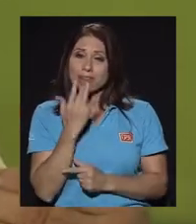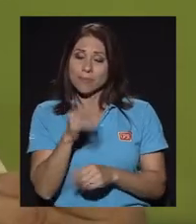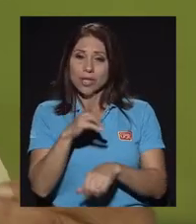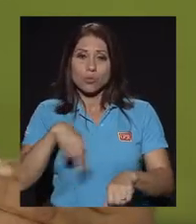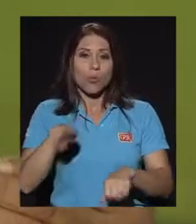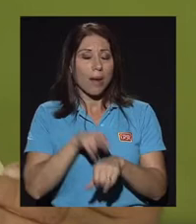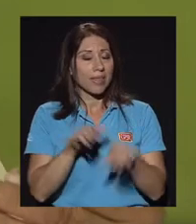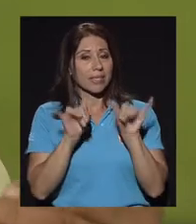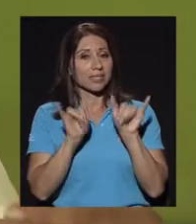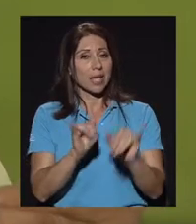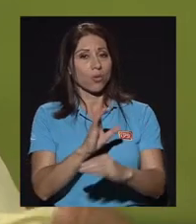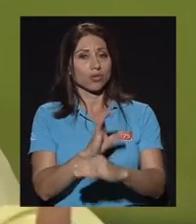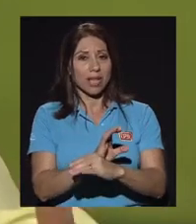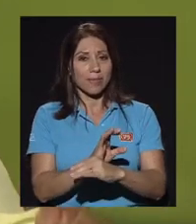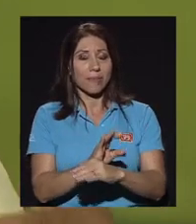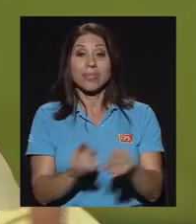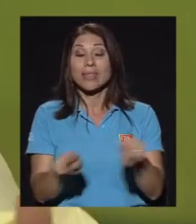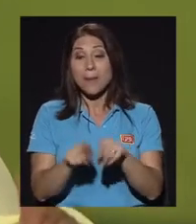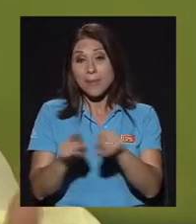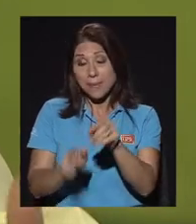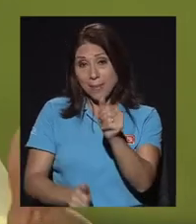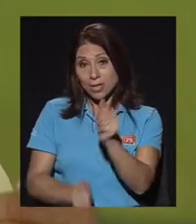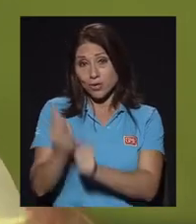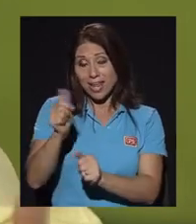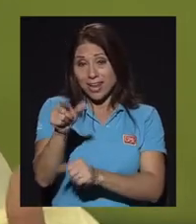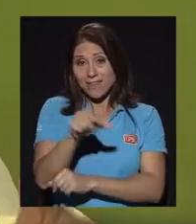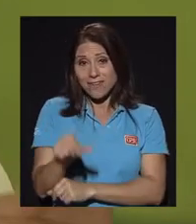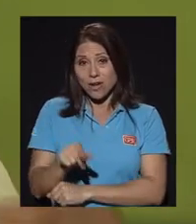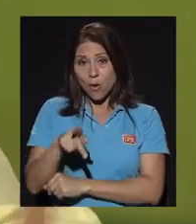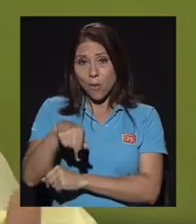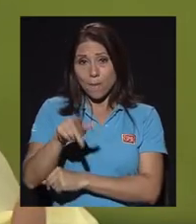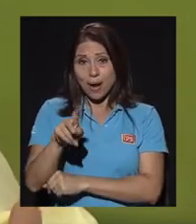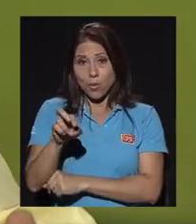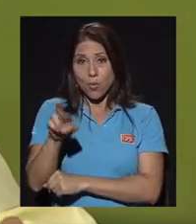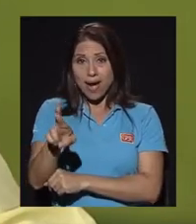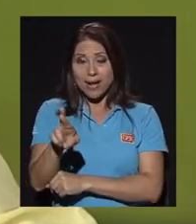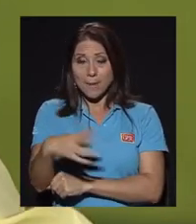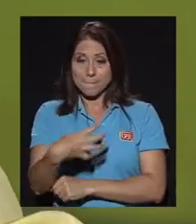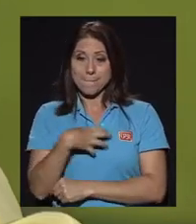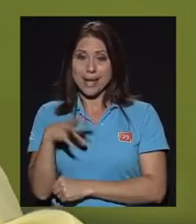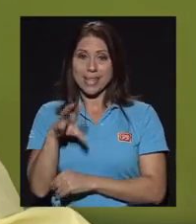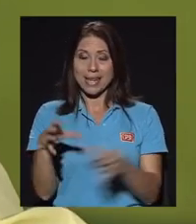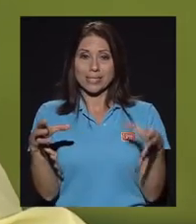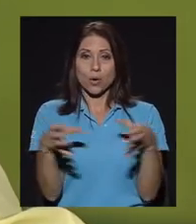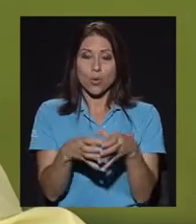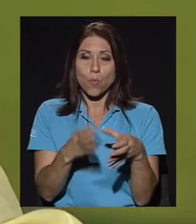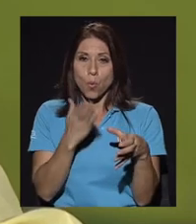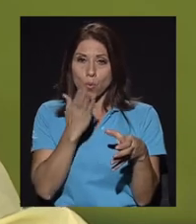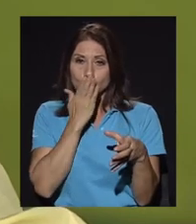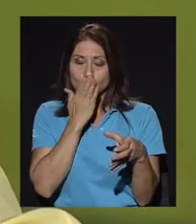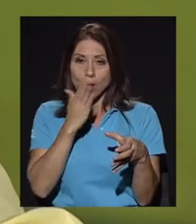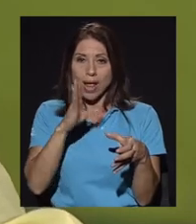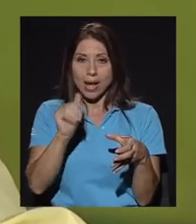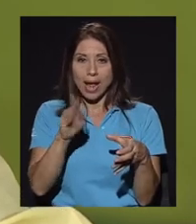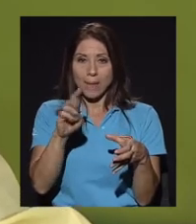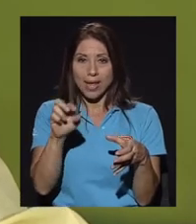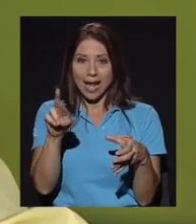De todas maneras, también en su mayoría el río Pacuar pertenece a la etnia Cabécar, por la mayoría de